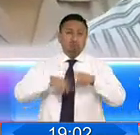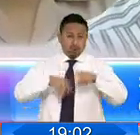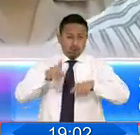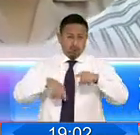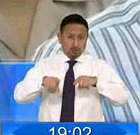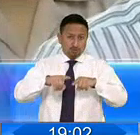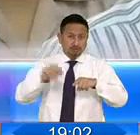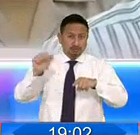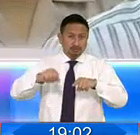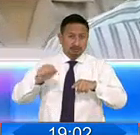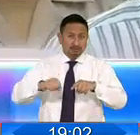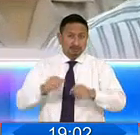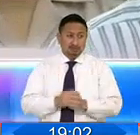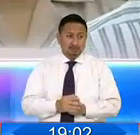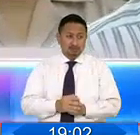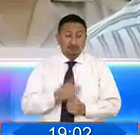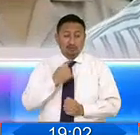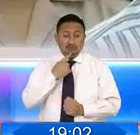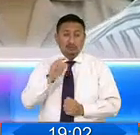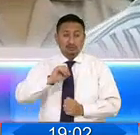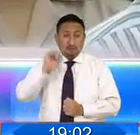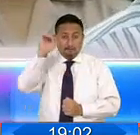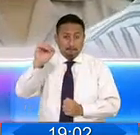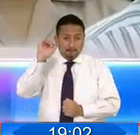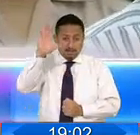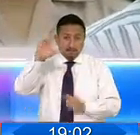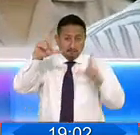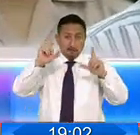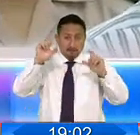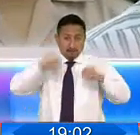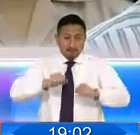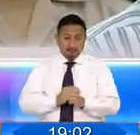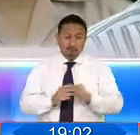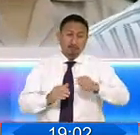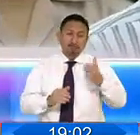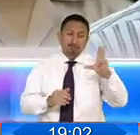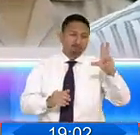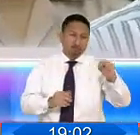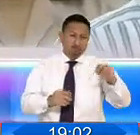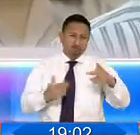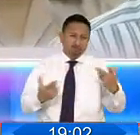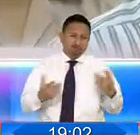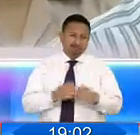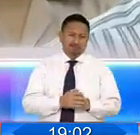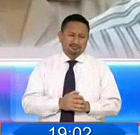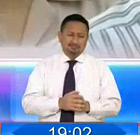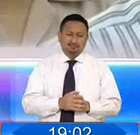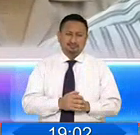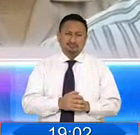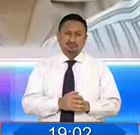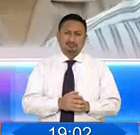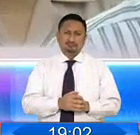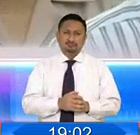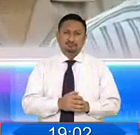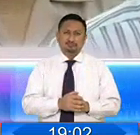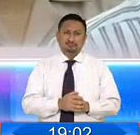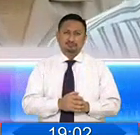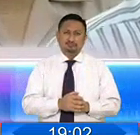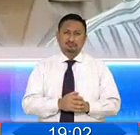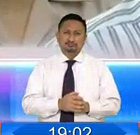sí, me refiero a algunos videos, fotografías, otros no, son parte de